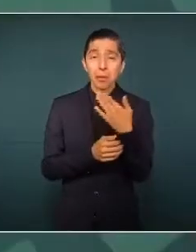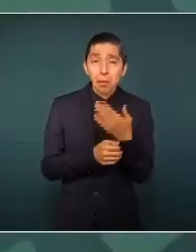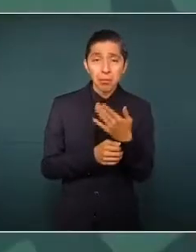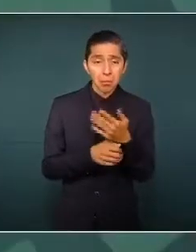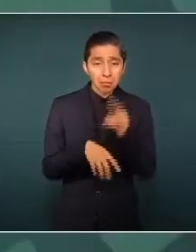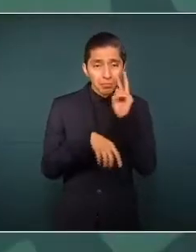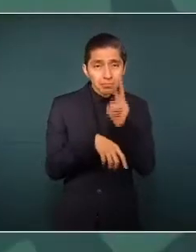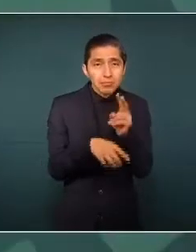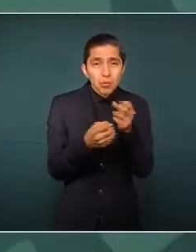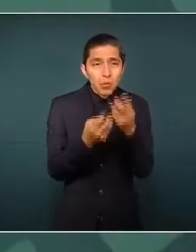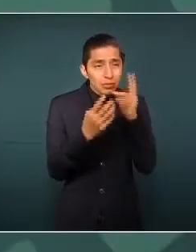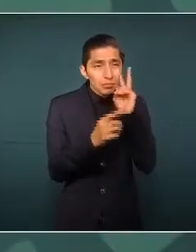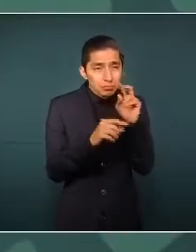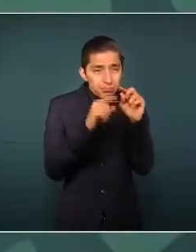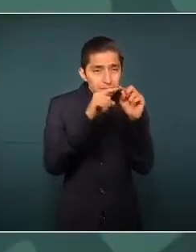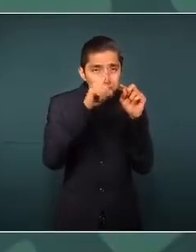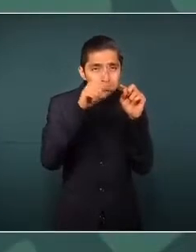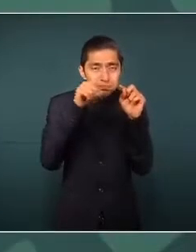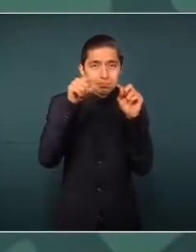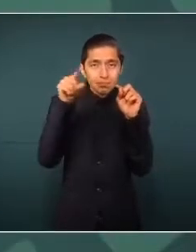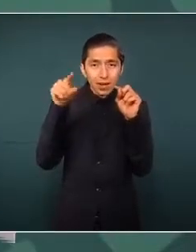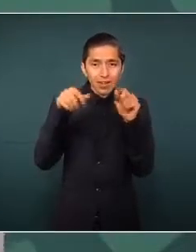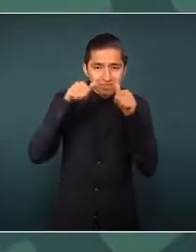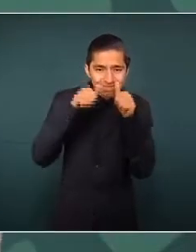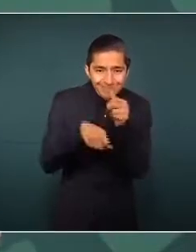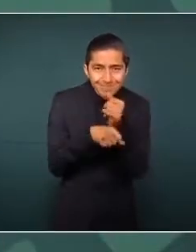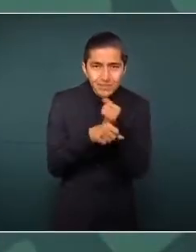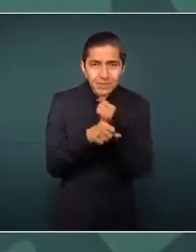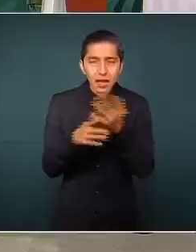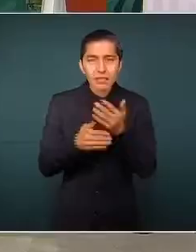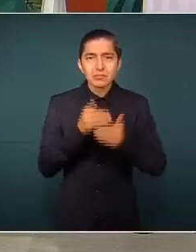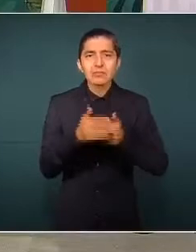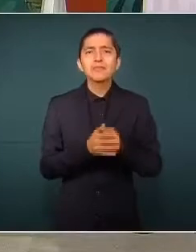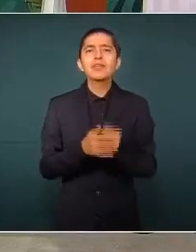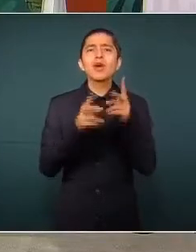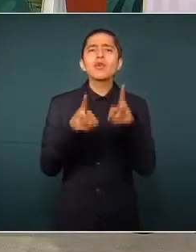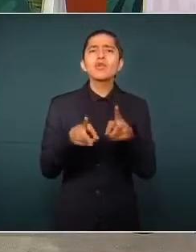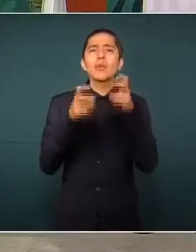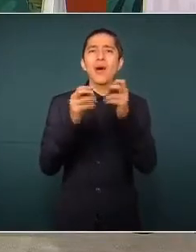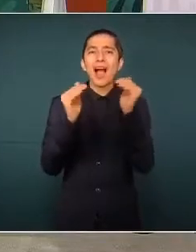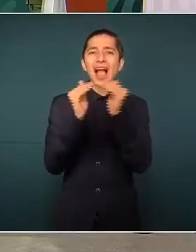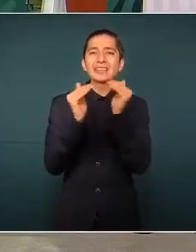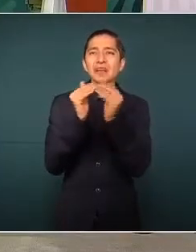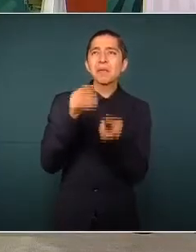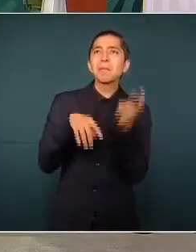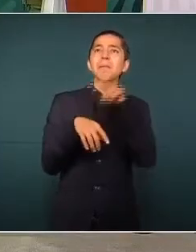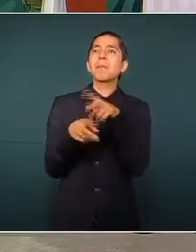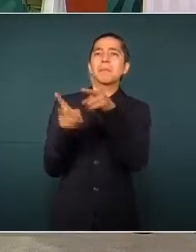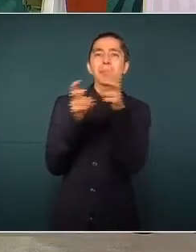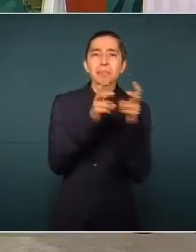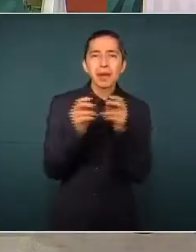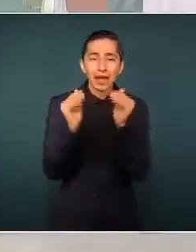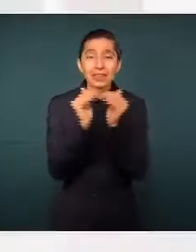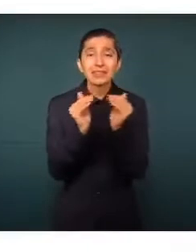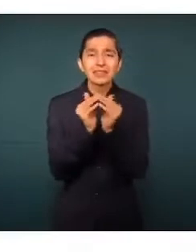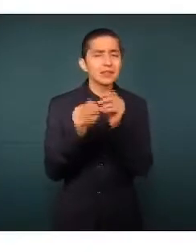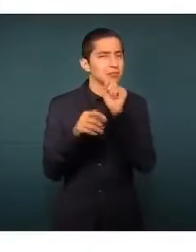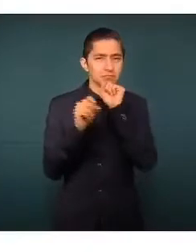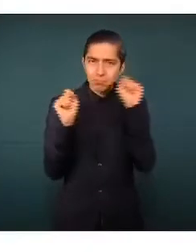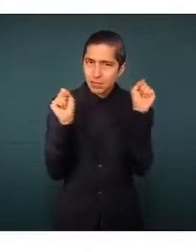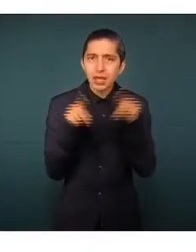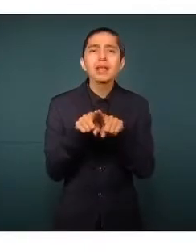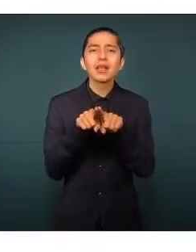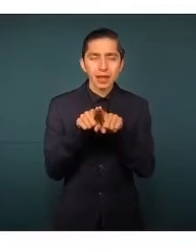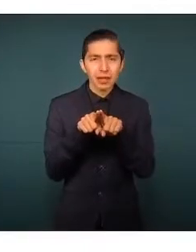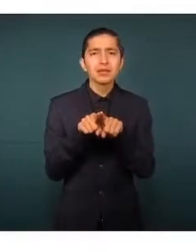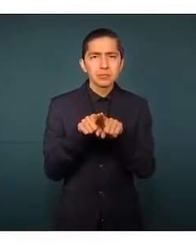comportamiento, que le hemos dado seguimiento. La que sigue. El robo a casa habitación, de igual forma,